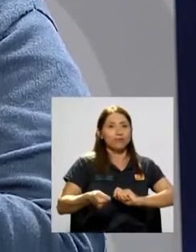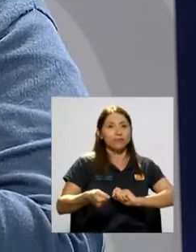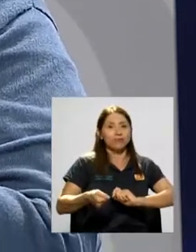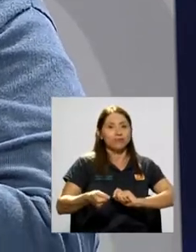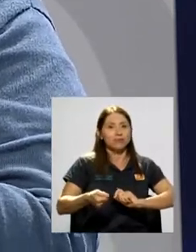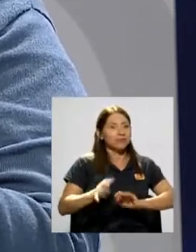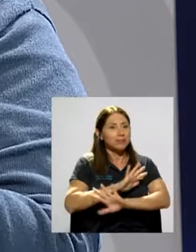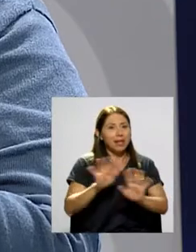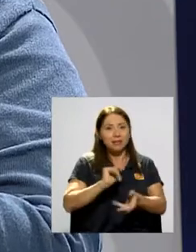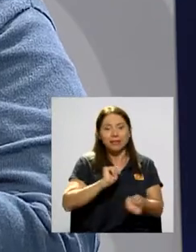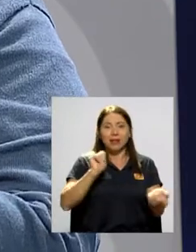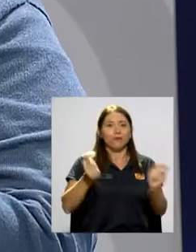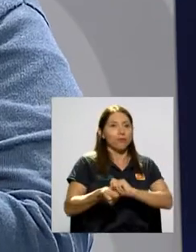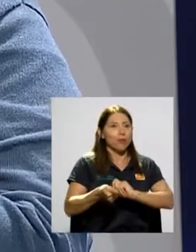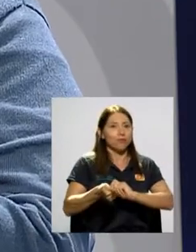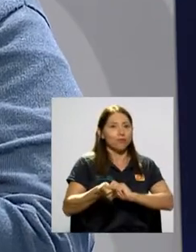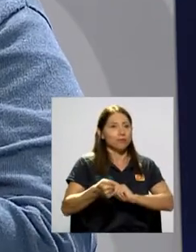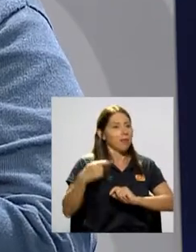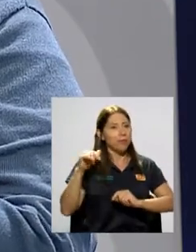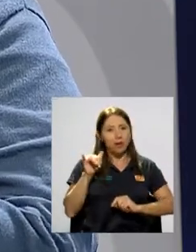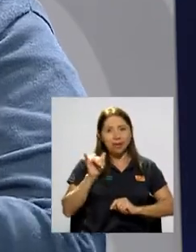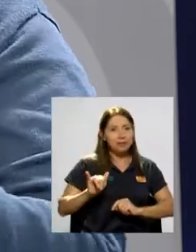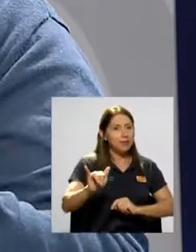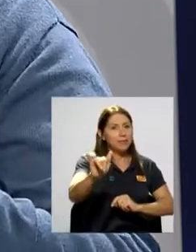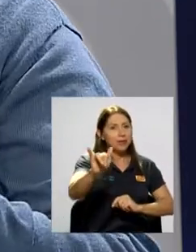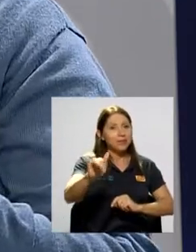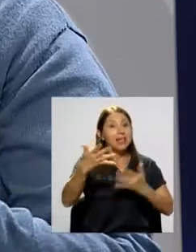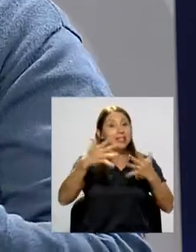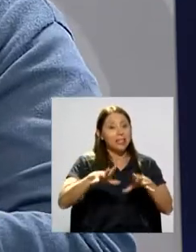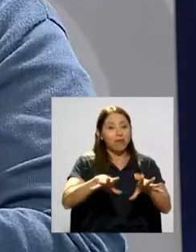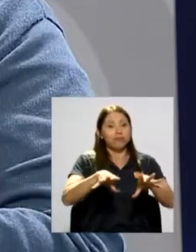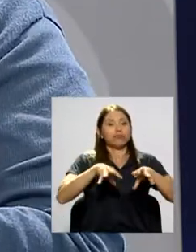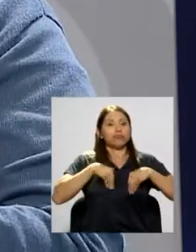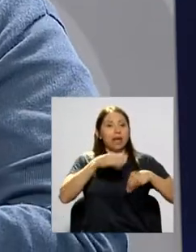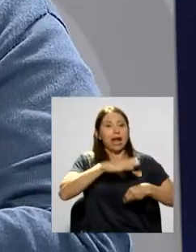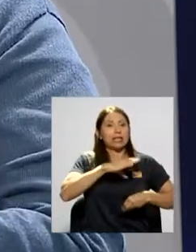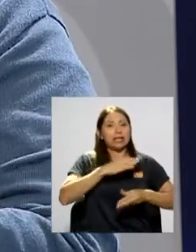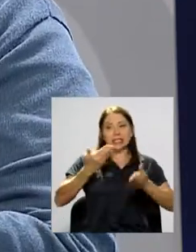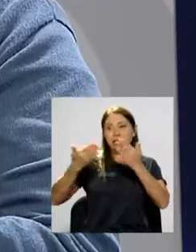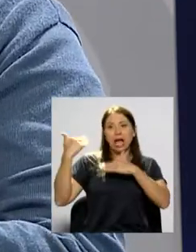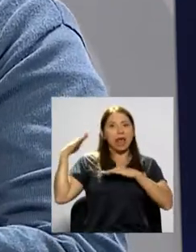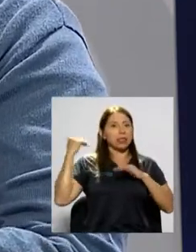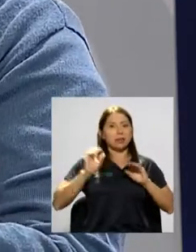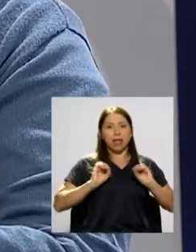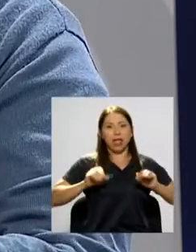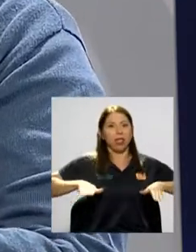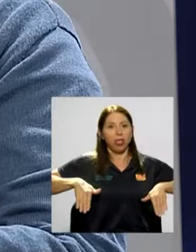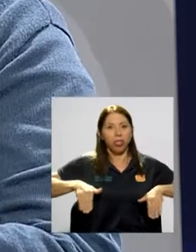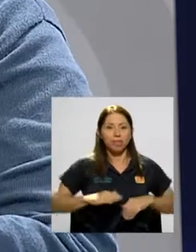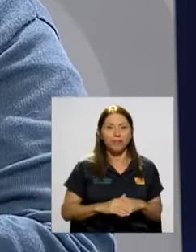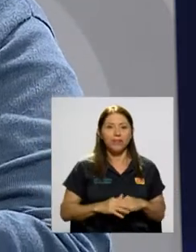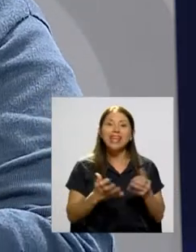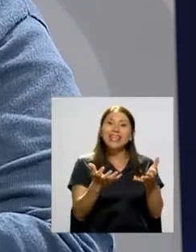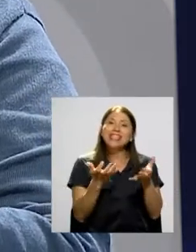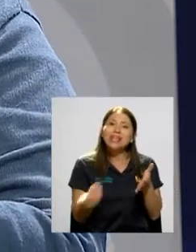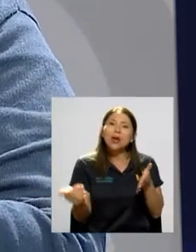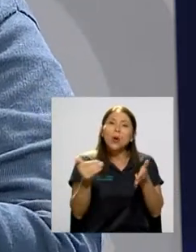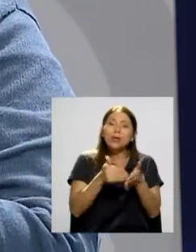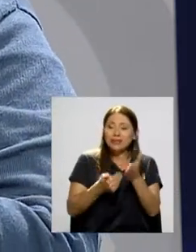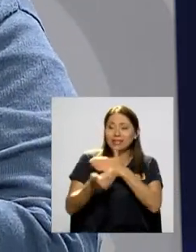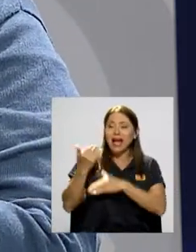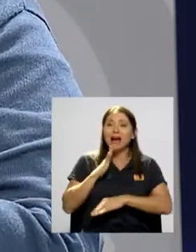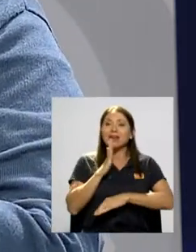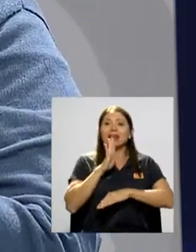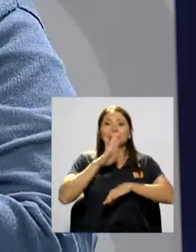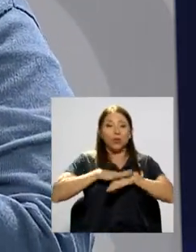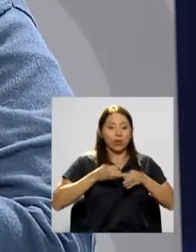uh-huh, digamos, adquirió otra serie de características que no estaban incorporadas. Quisiera devolverme un poquito, uh-huh, al tema de las alianzas,